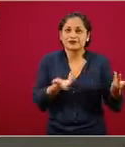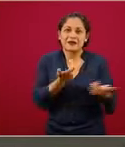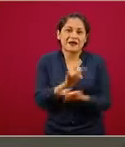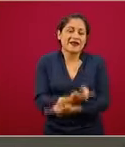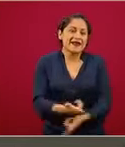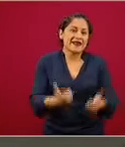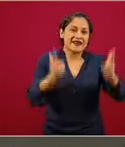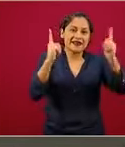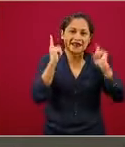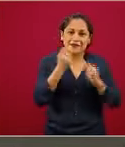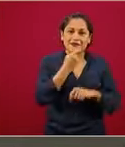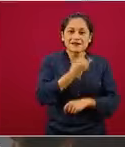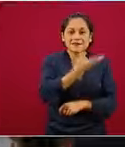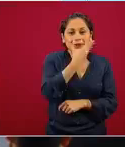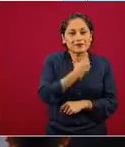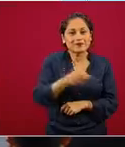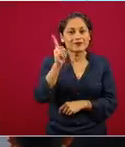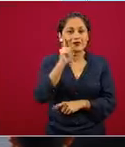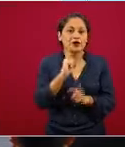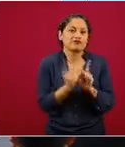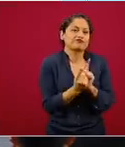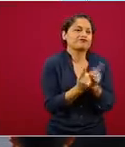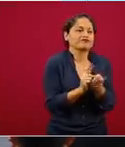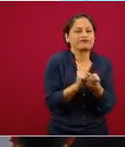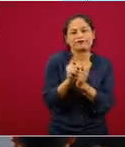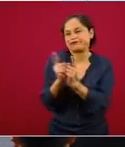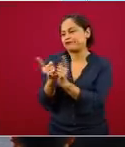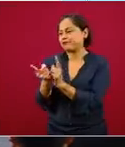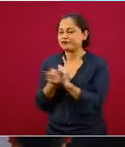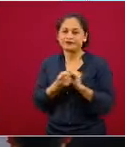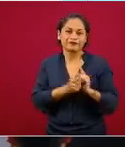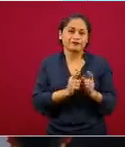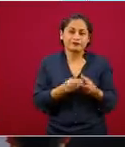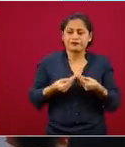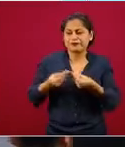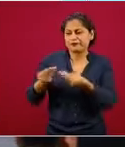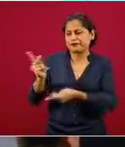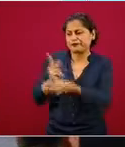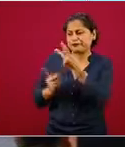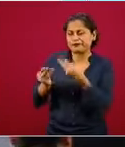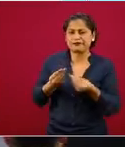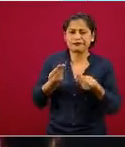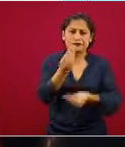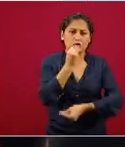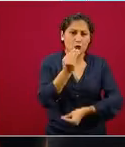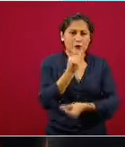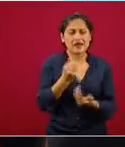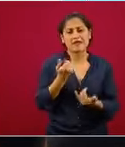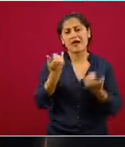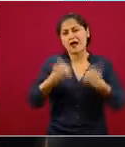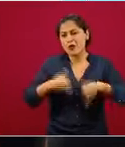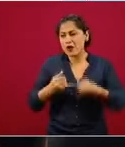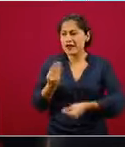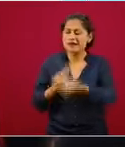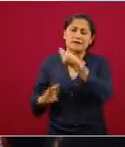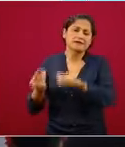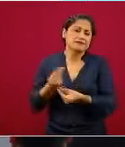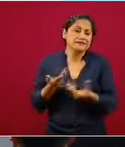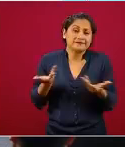los niños y niñas pues están juntos, están pegados, intercambian las tortas, los juguetes, etcétera,